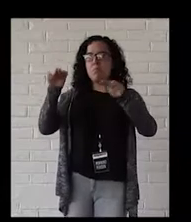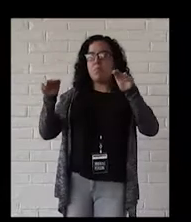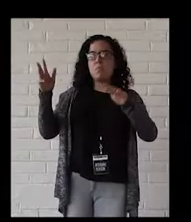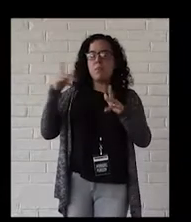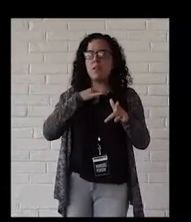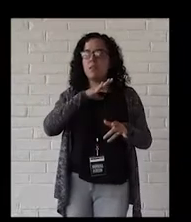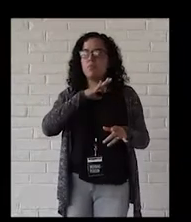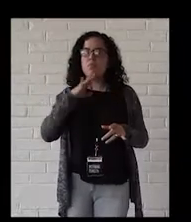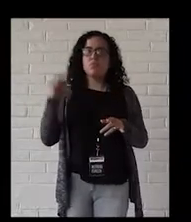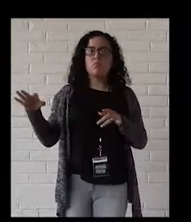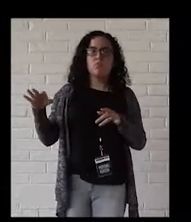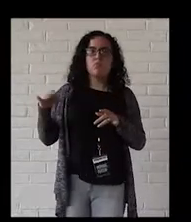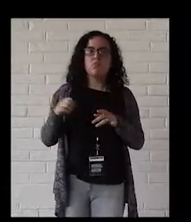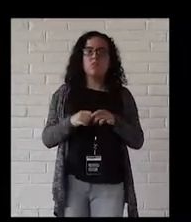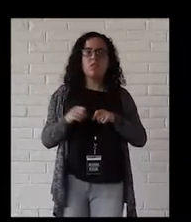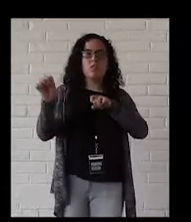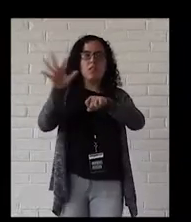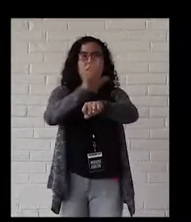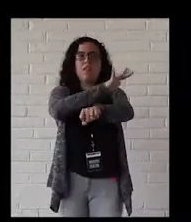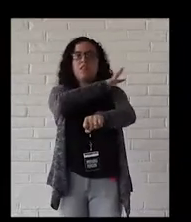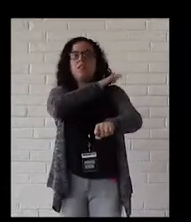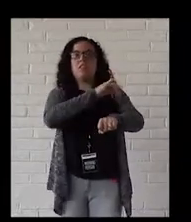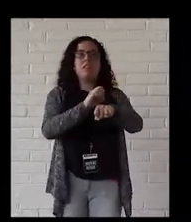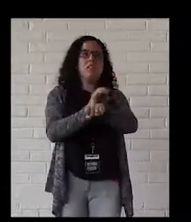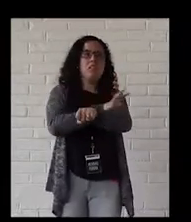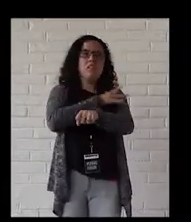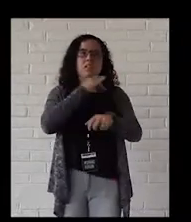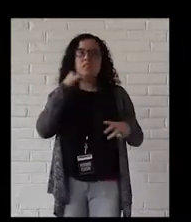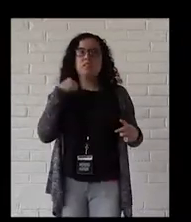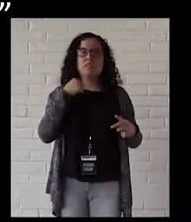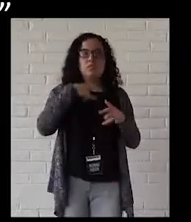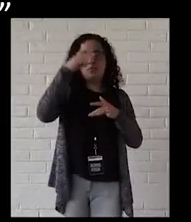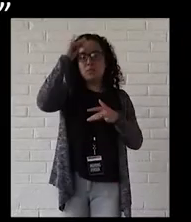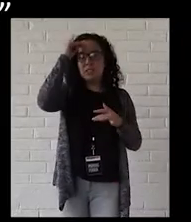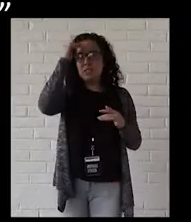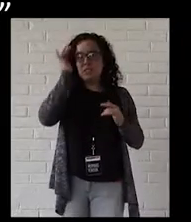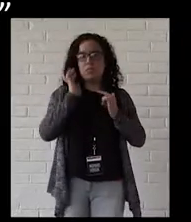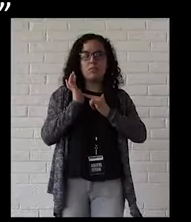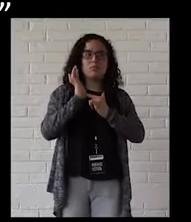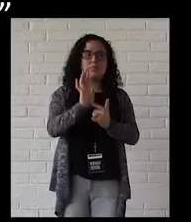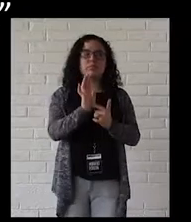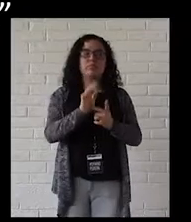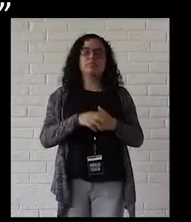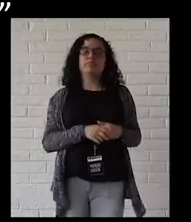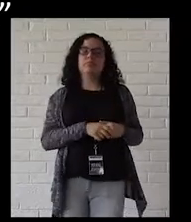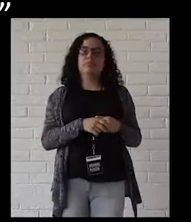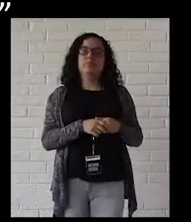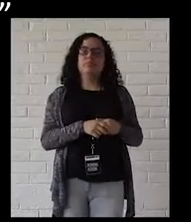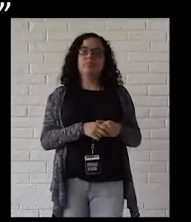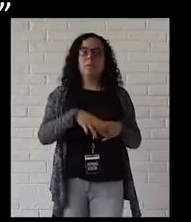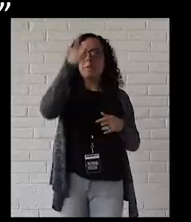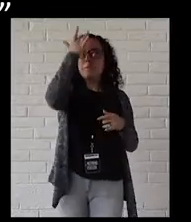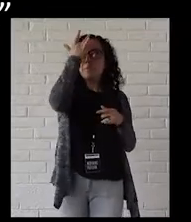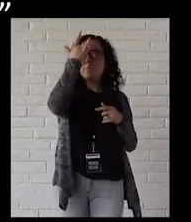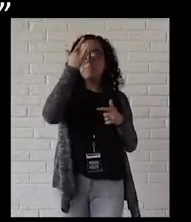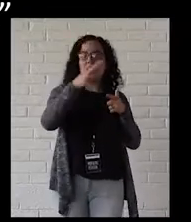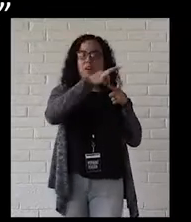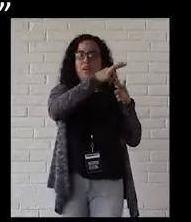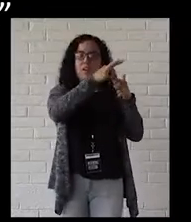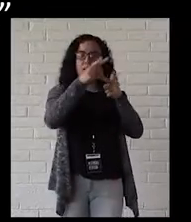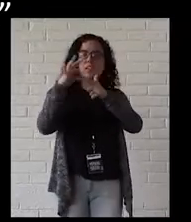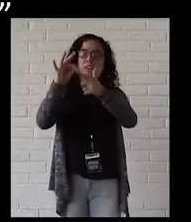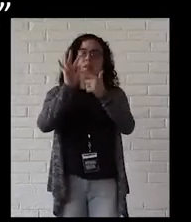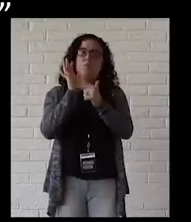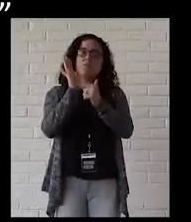que le hacía sentir una energía, y yo pensaba cualquier cosa y se manifestaba. Y la magia era el vehículo perfecto para demostrar